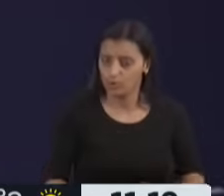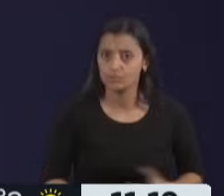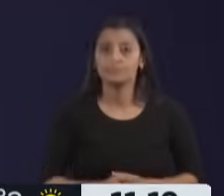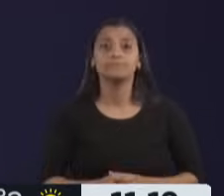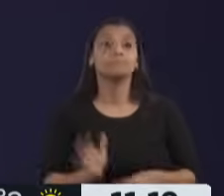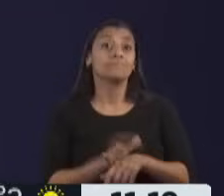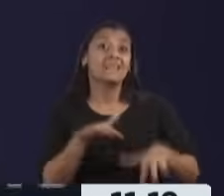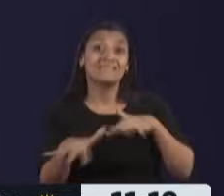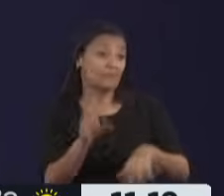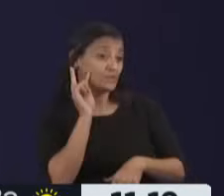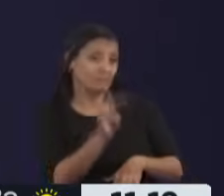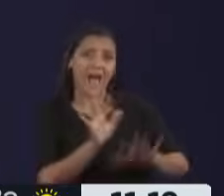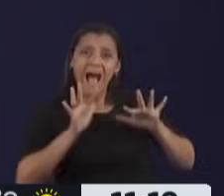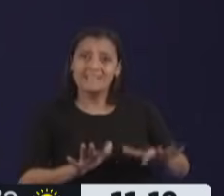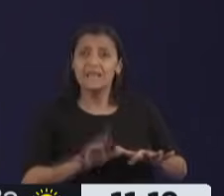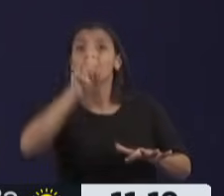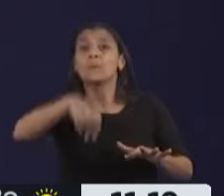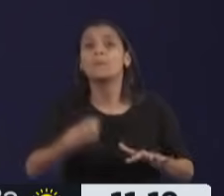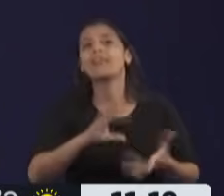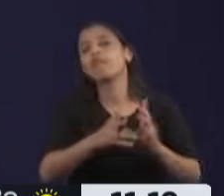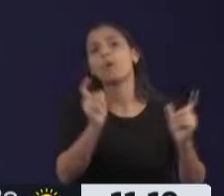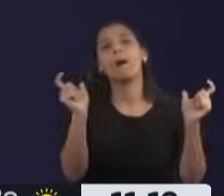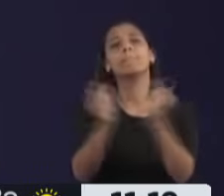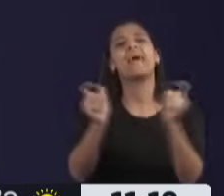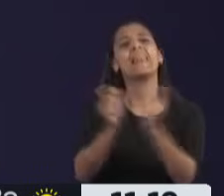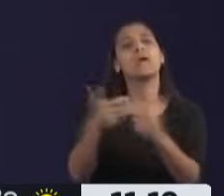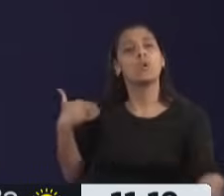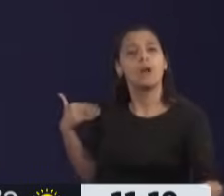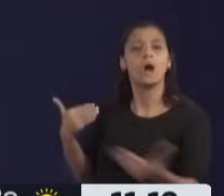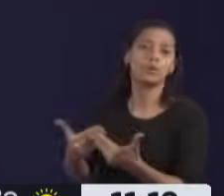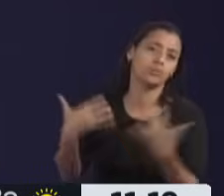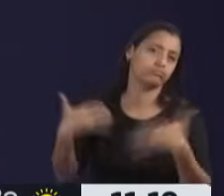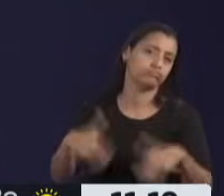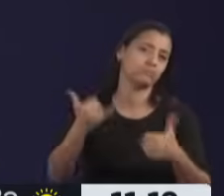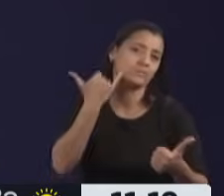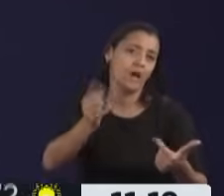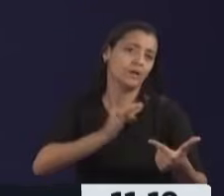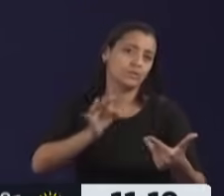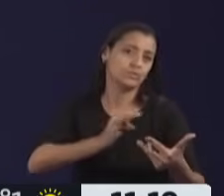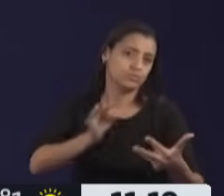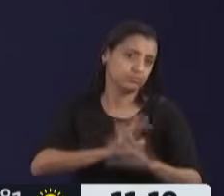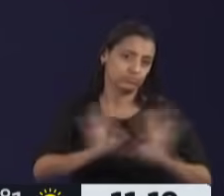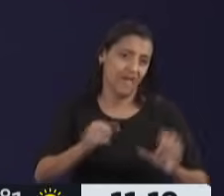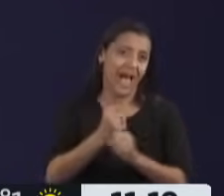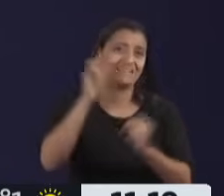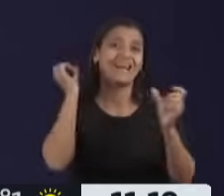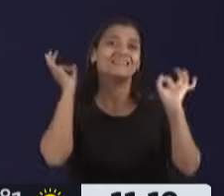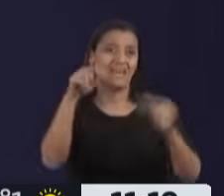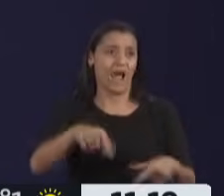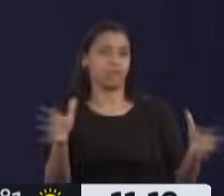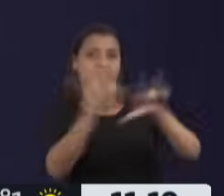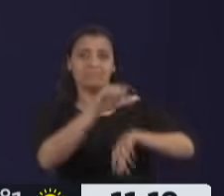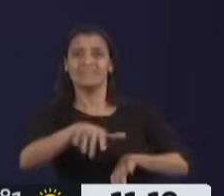Foto que por supuesto entendemos que es parte de una película que viene produciéndose desde hace muchísimo tiempo en la